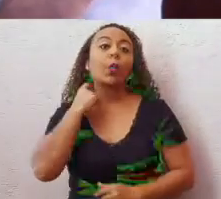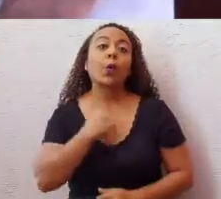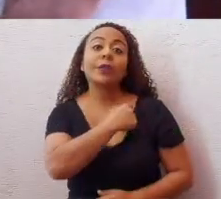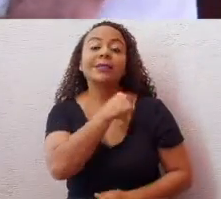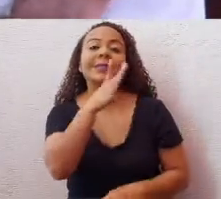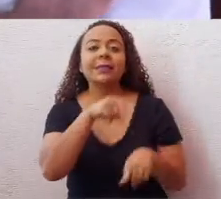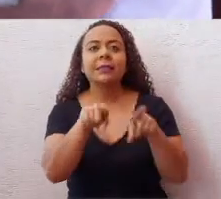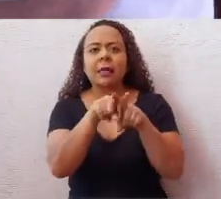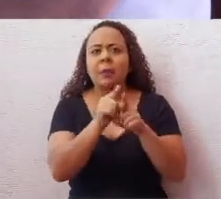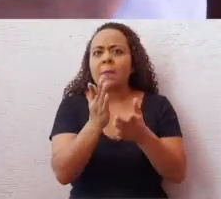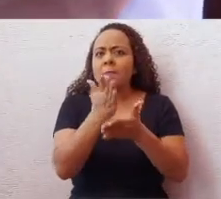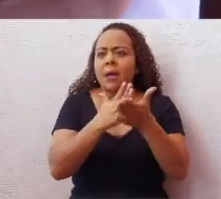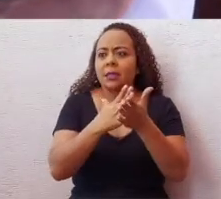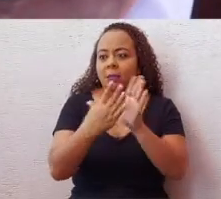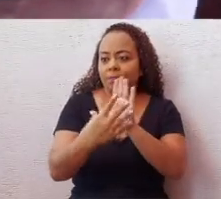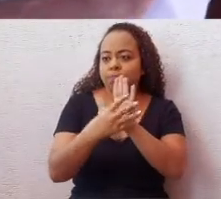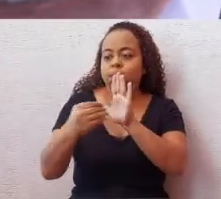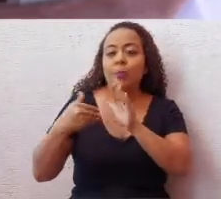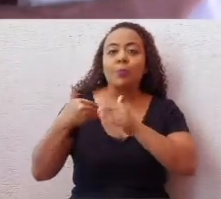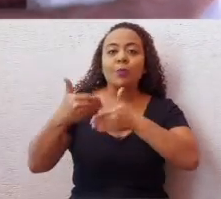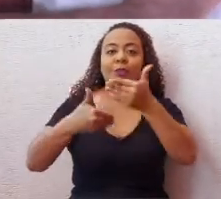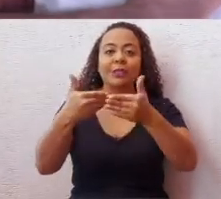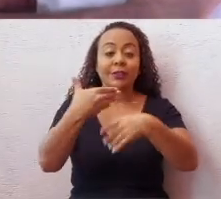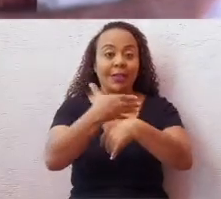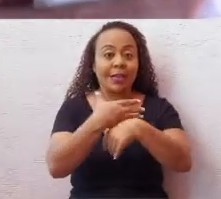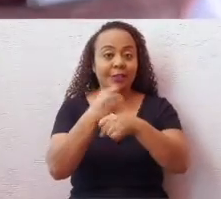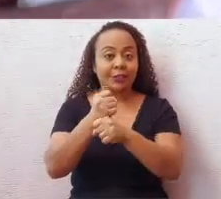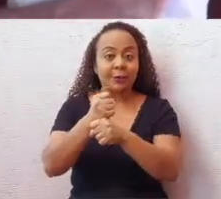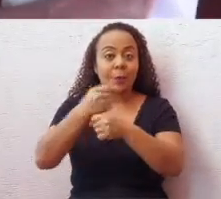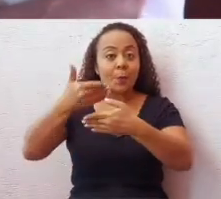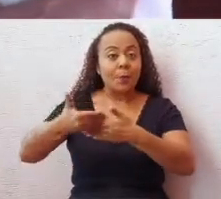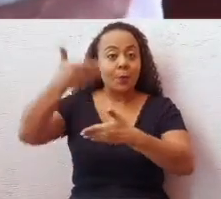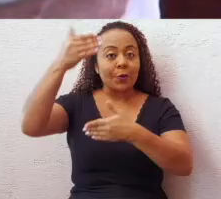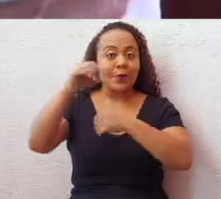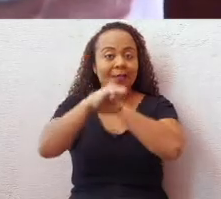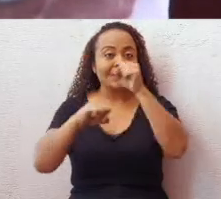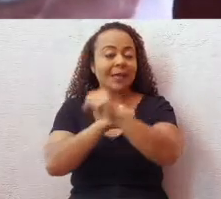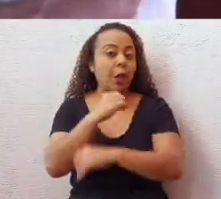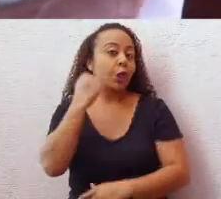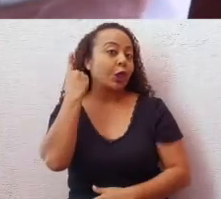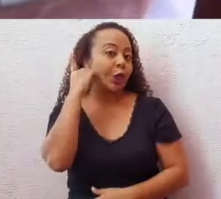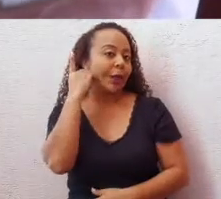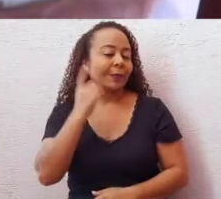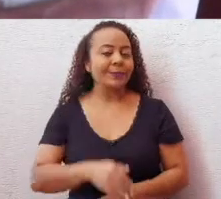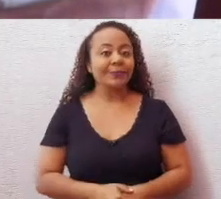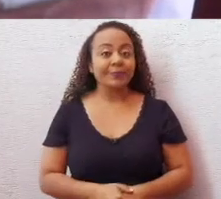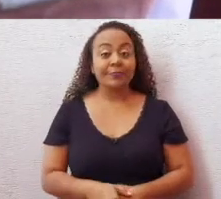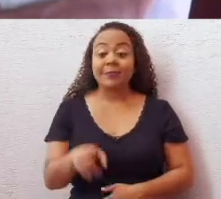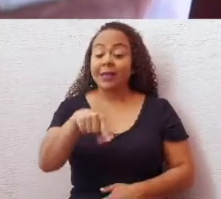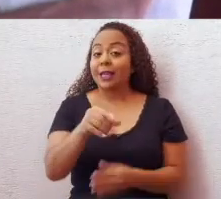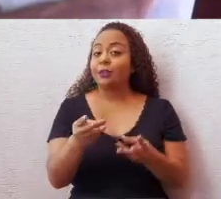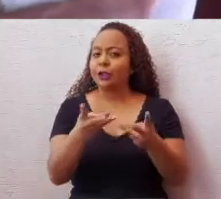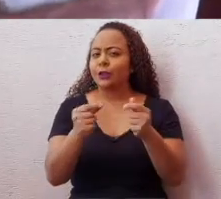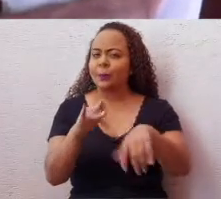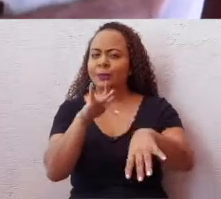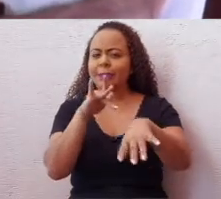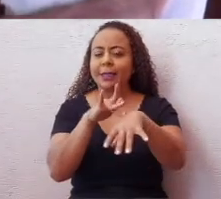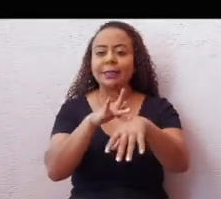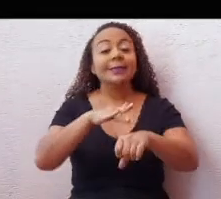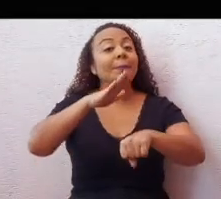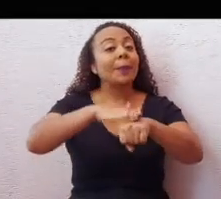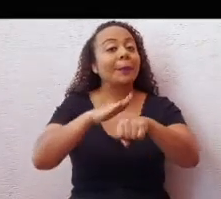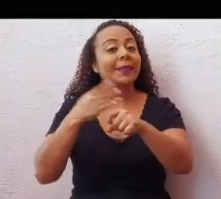hasta fragmentos que reproducen el proceso de creación de los muros del salón dorado estos insumos táctiles